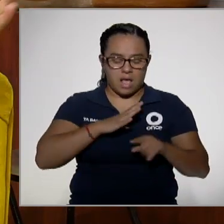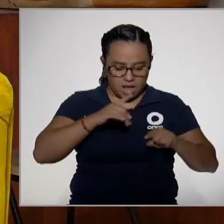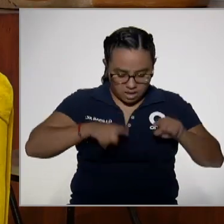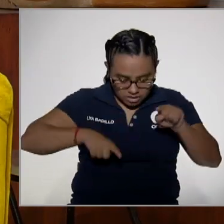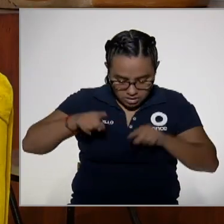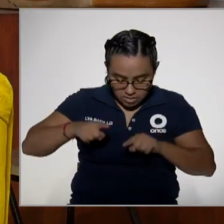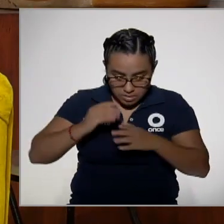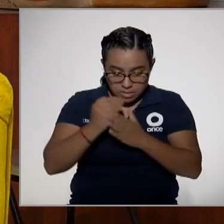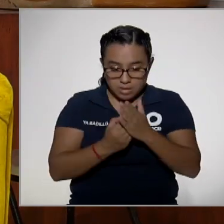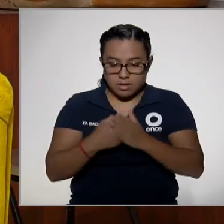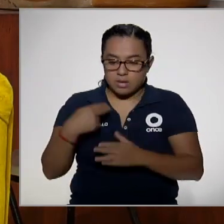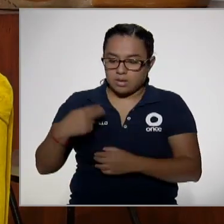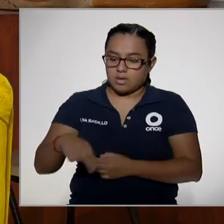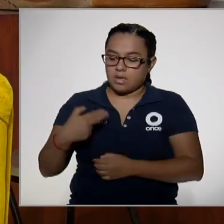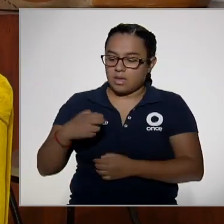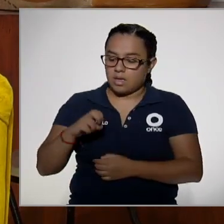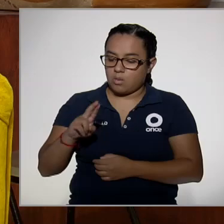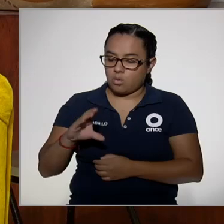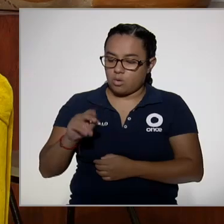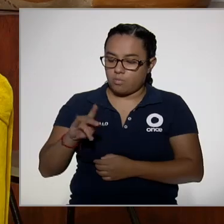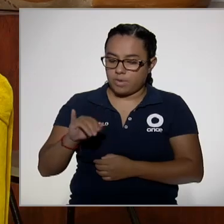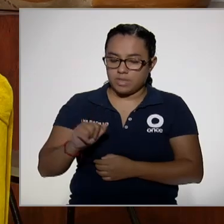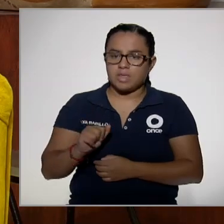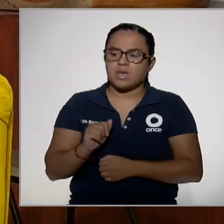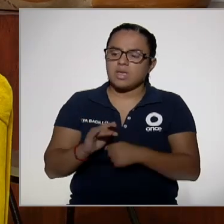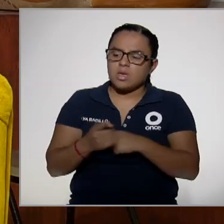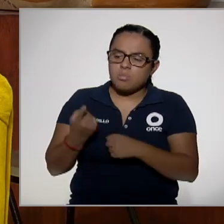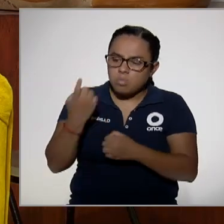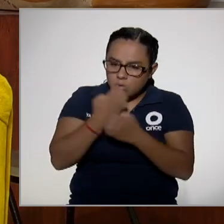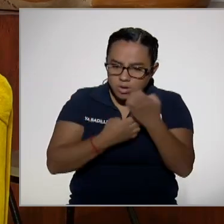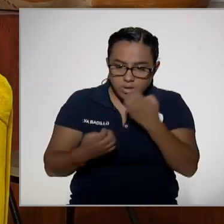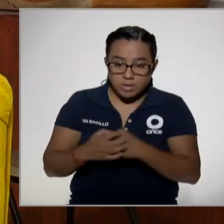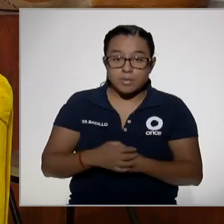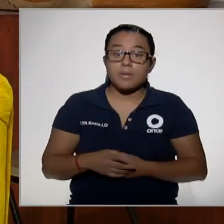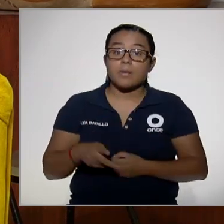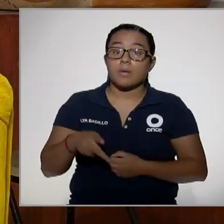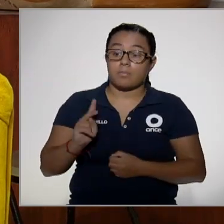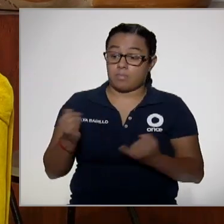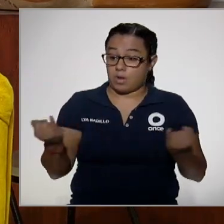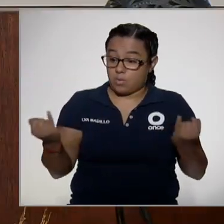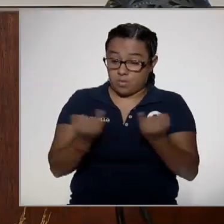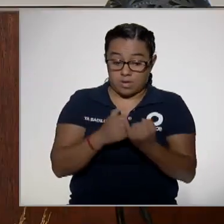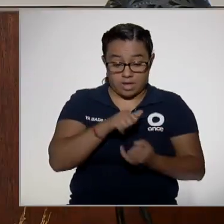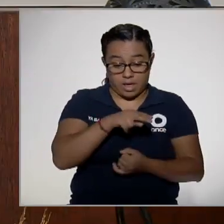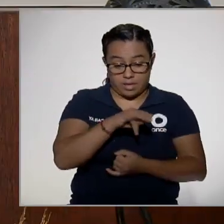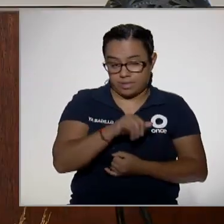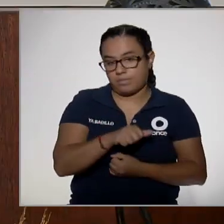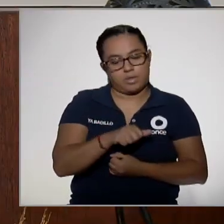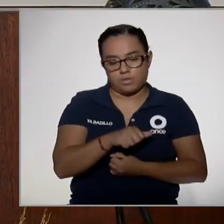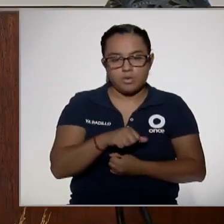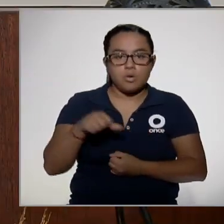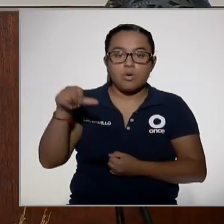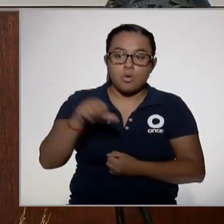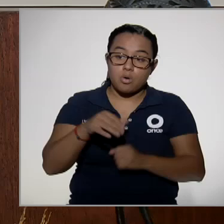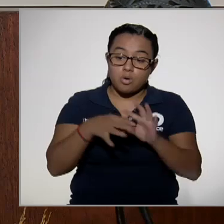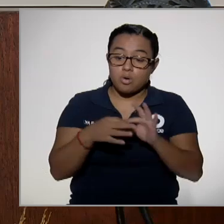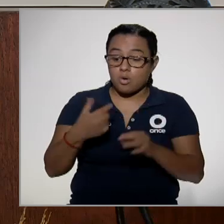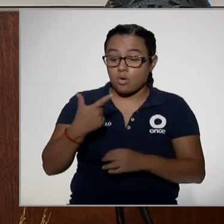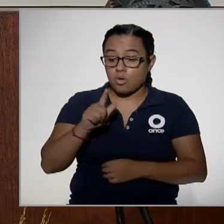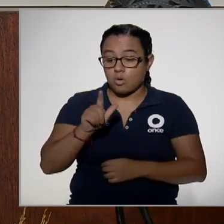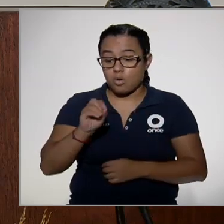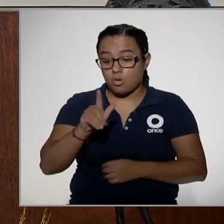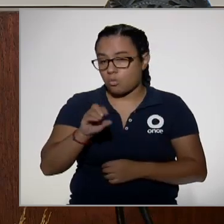mismos llamamos leucopenia y también hay que estudiar a que se dé ok pero no quiere decir lo mismo que anemia hoy no nos metimos hablar de glóbulos